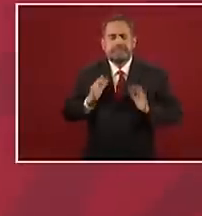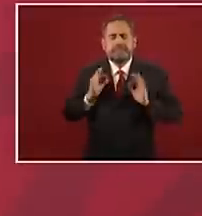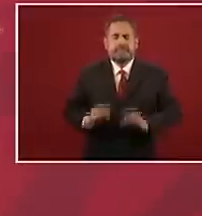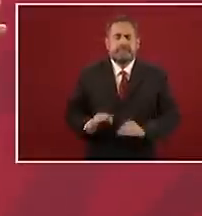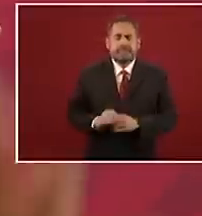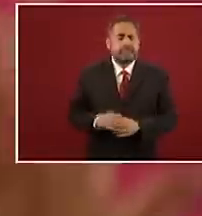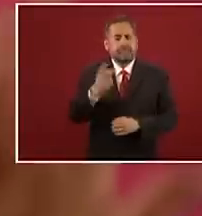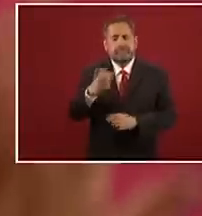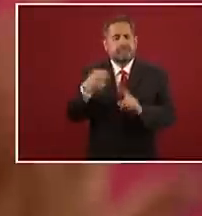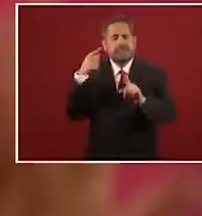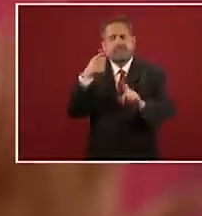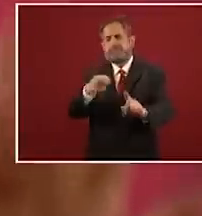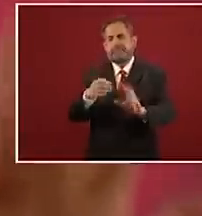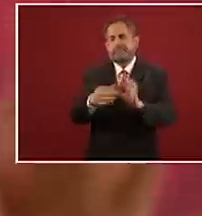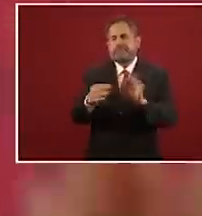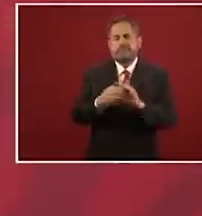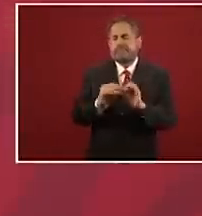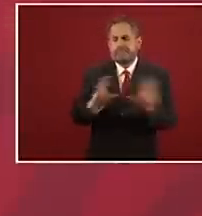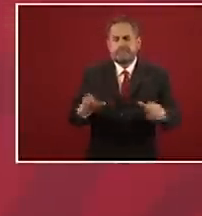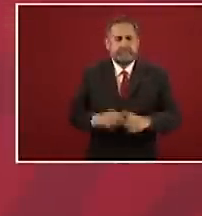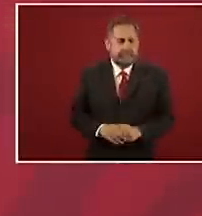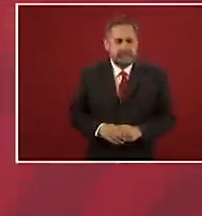Esa es la fórmula.